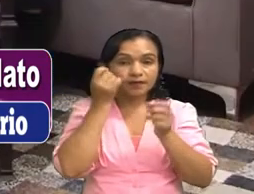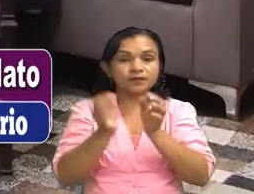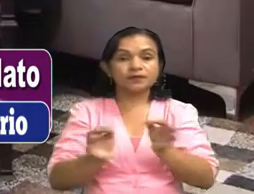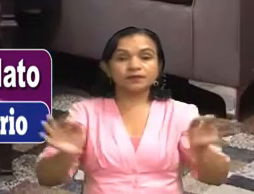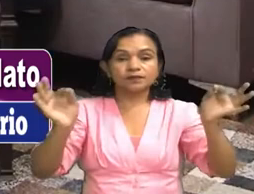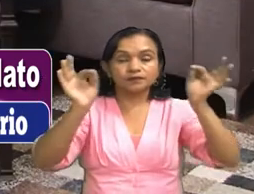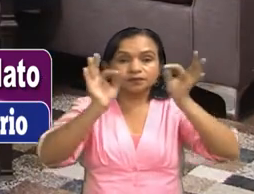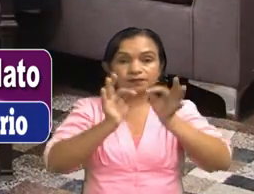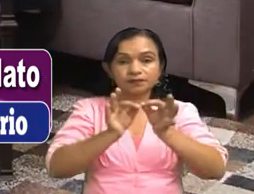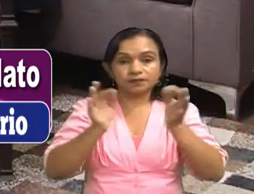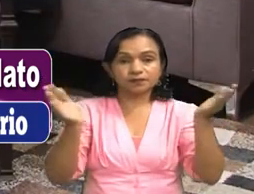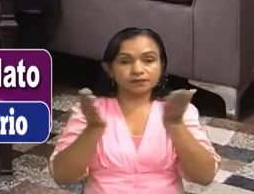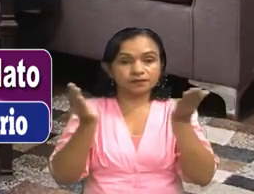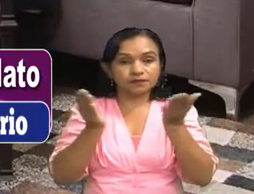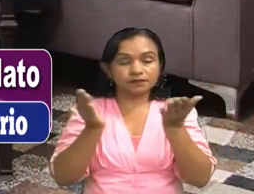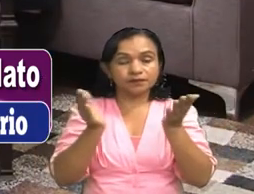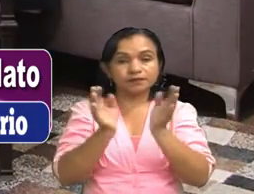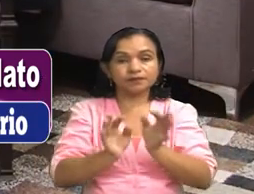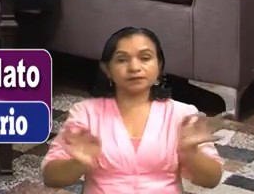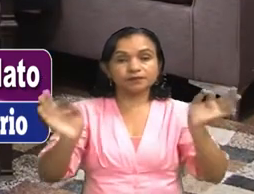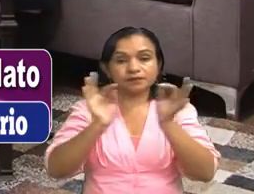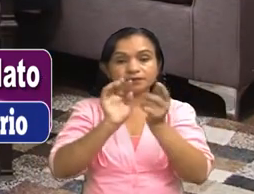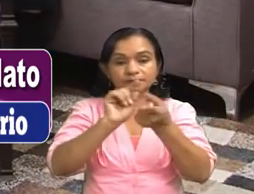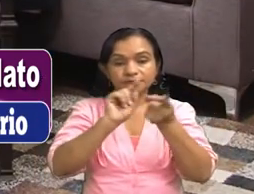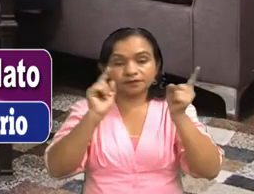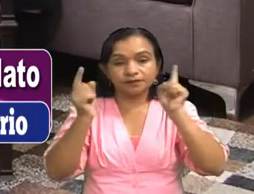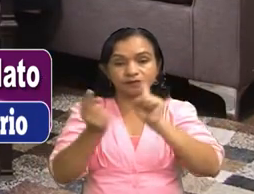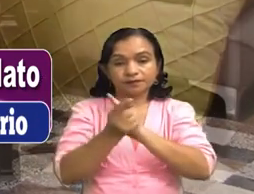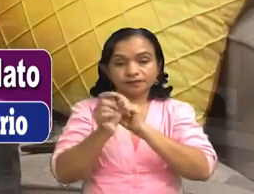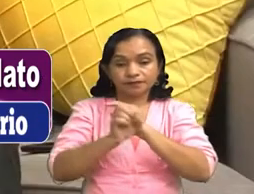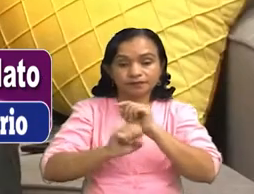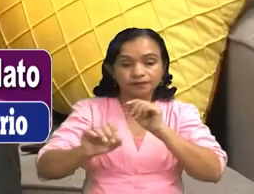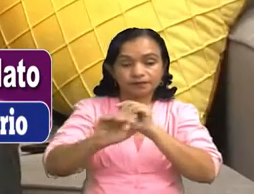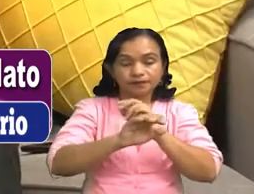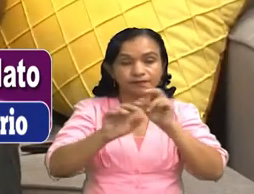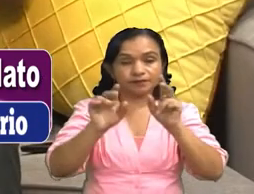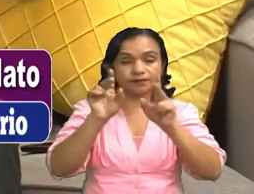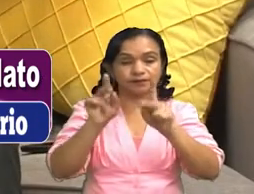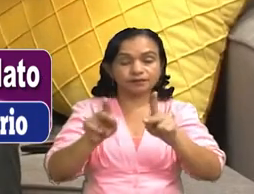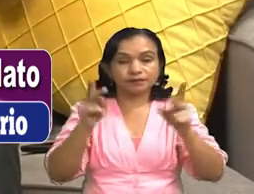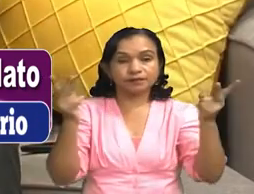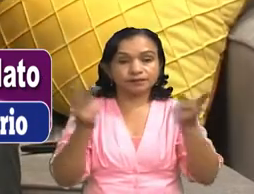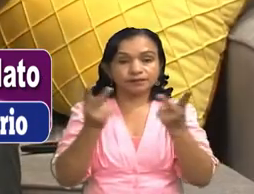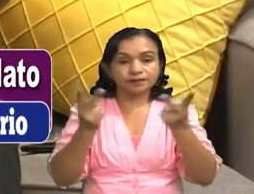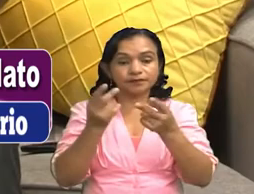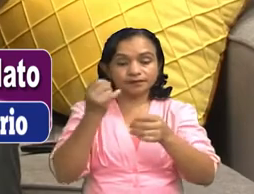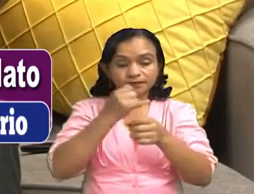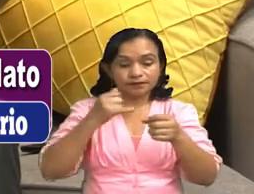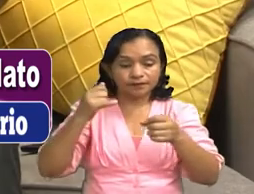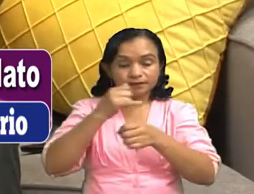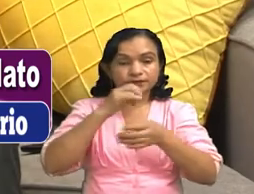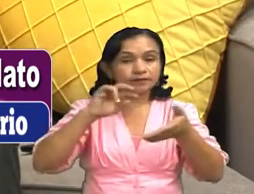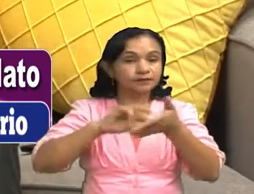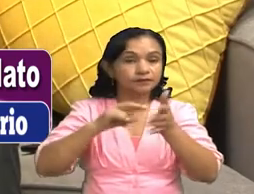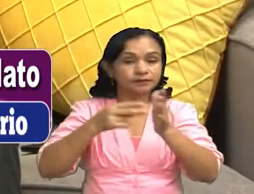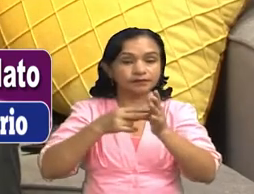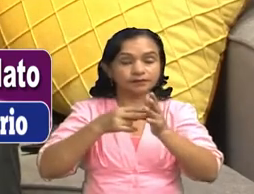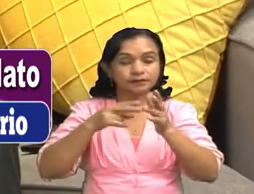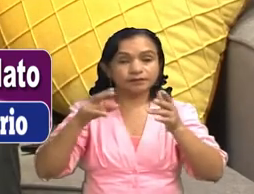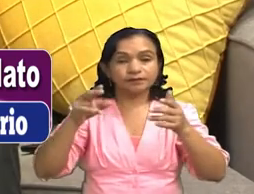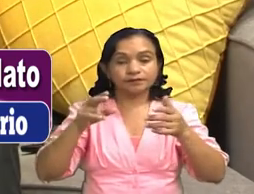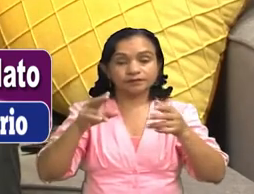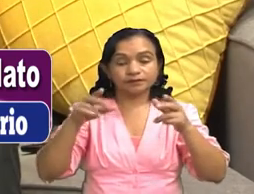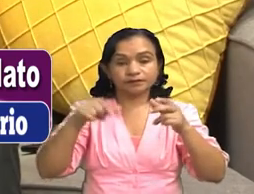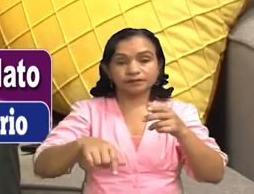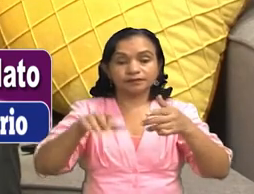esto, cómo repercute en la transformación social de los pobladores de la isla y lo que significa para nuestro país en Latinoamérica, ubicándolo en el